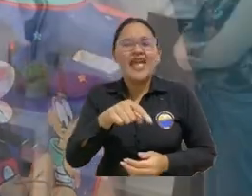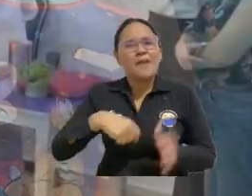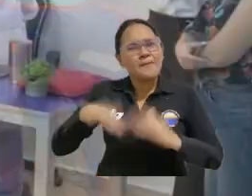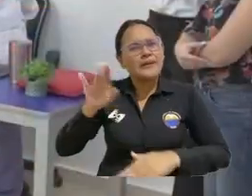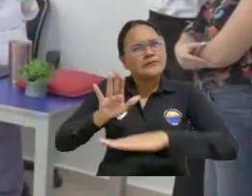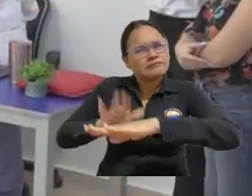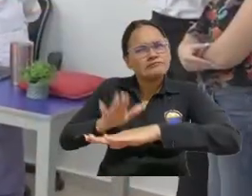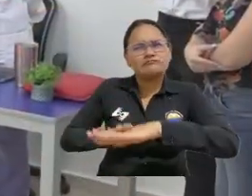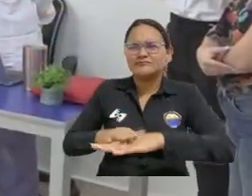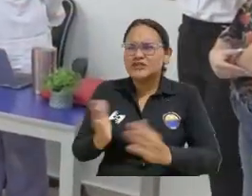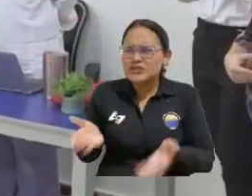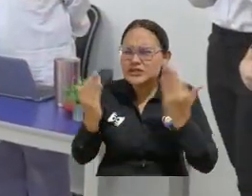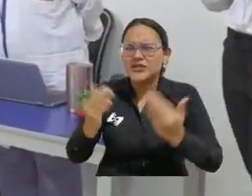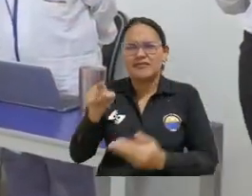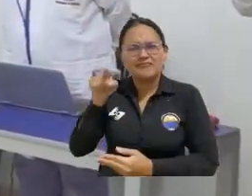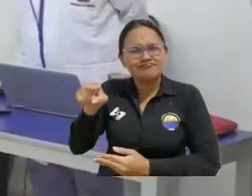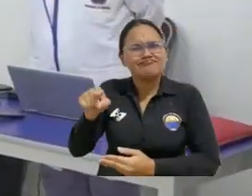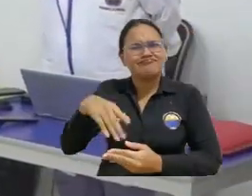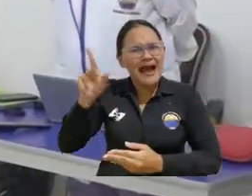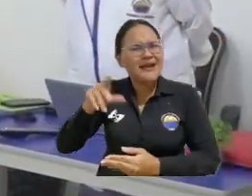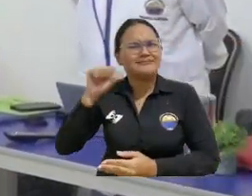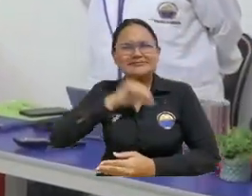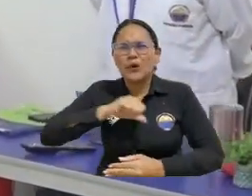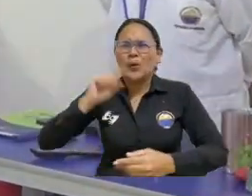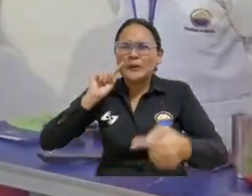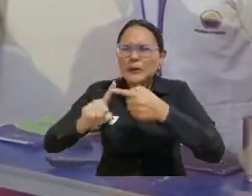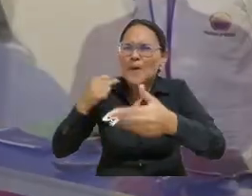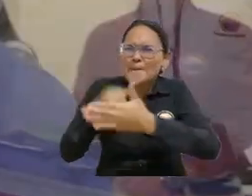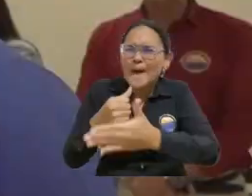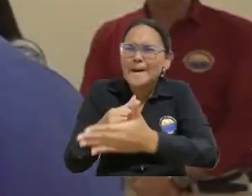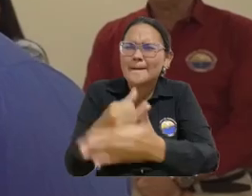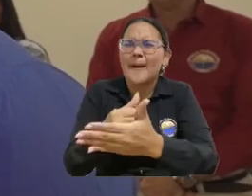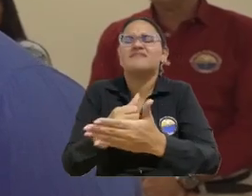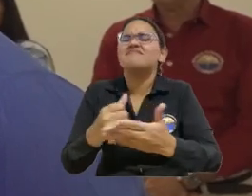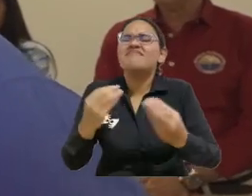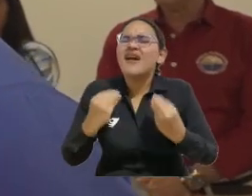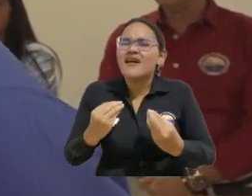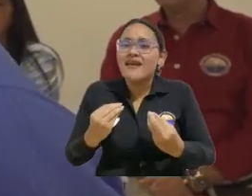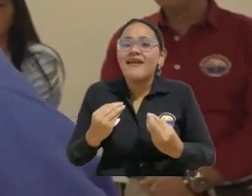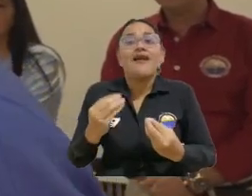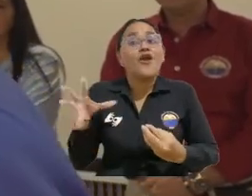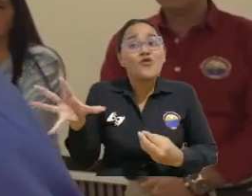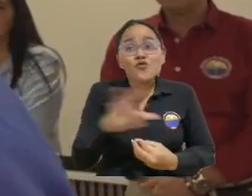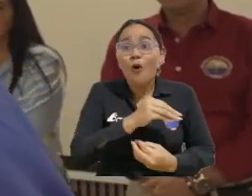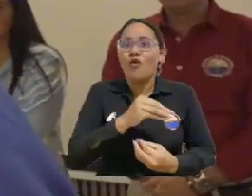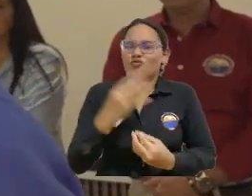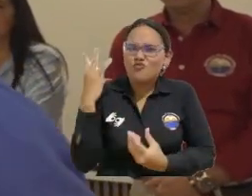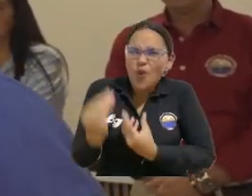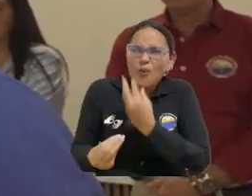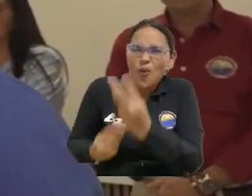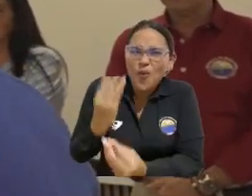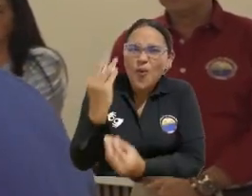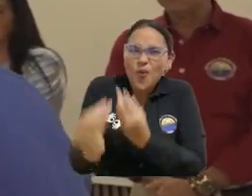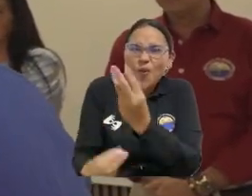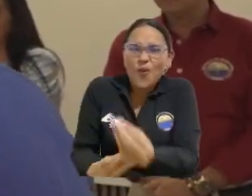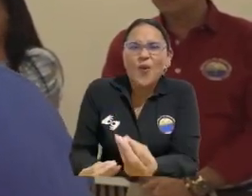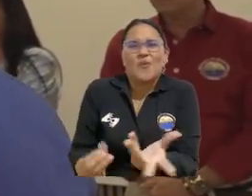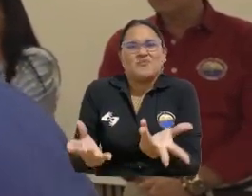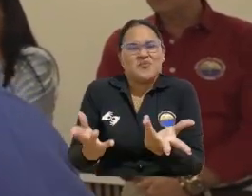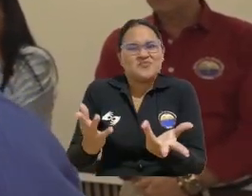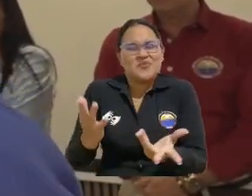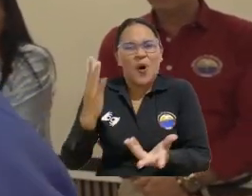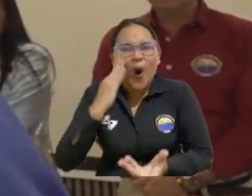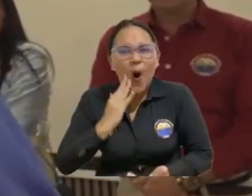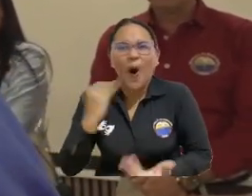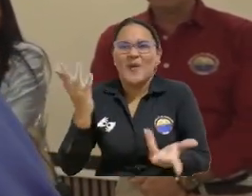en la lucha por la identidad para la institución. Así que todos tenemos que trabajar para eso, para que nuestra gente tenga, que las nuevas generaciones, los pelados,